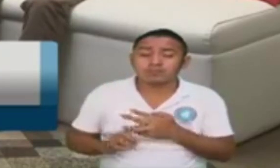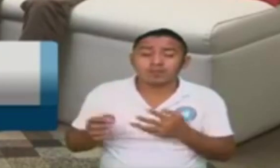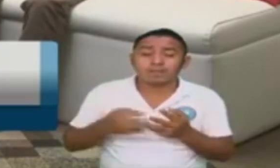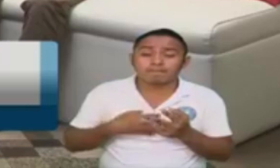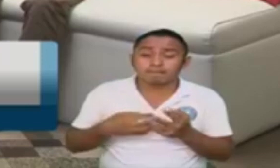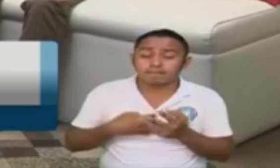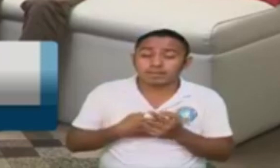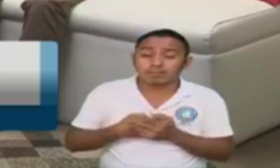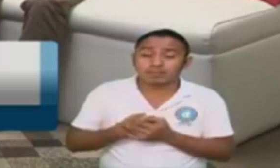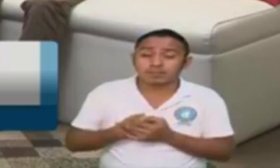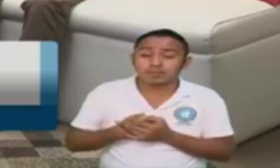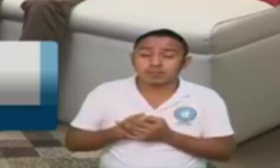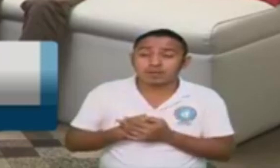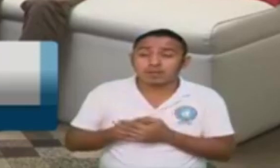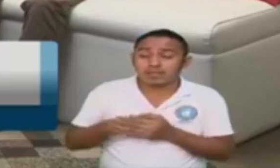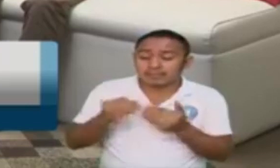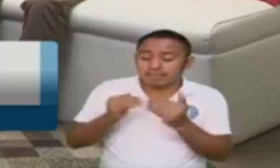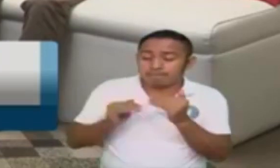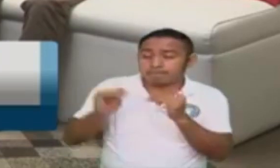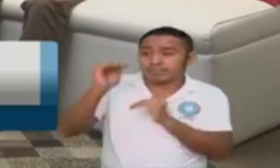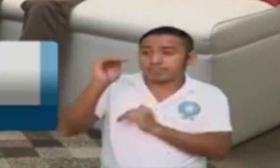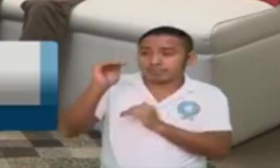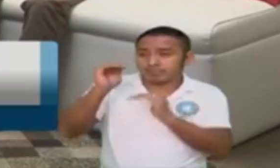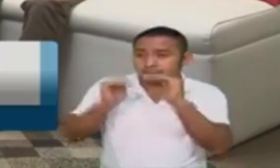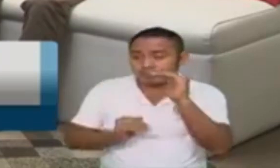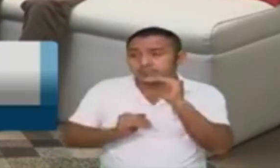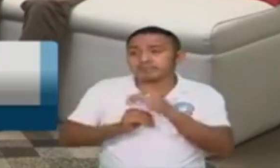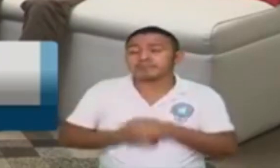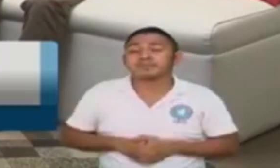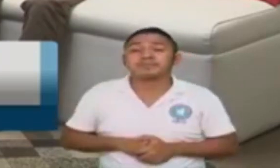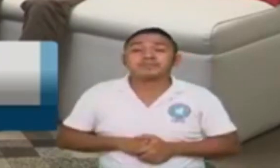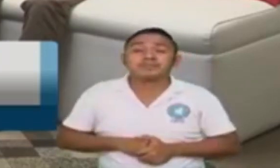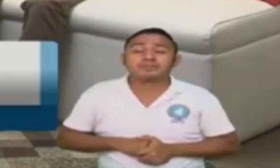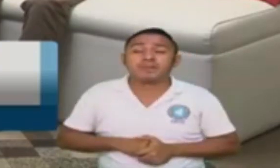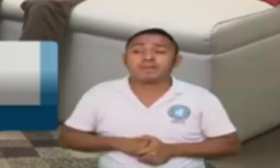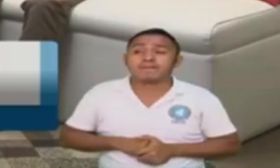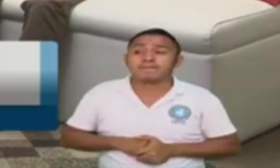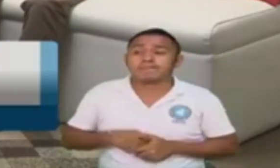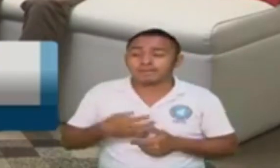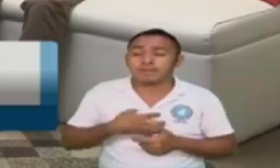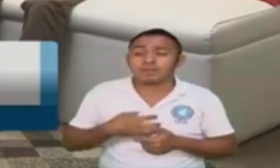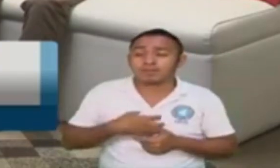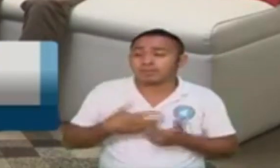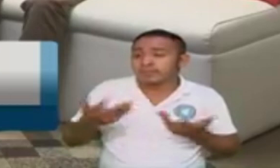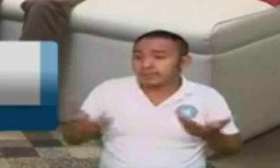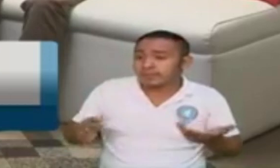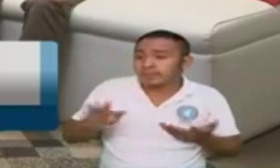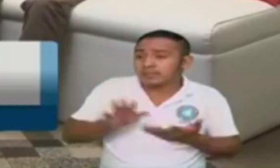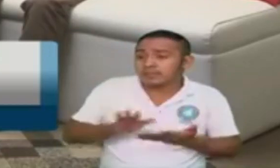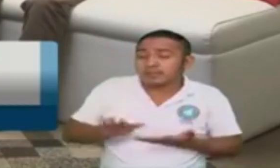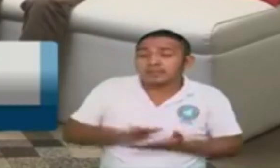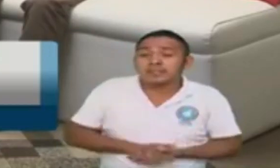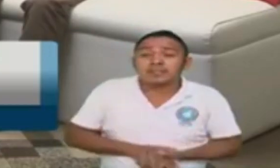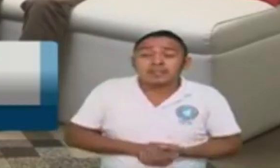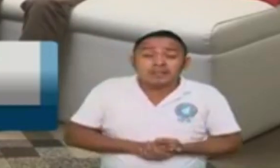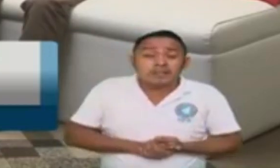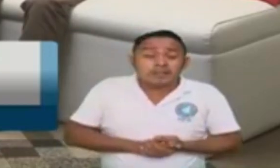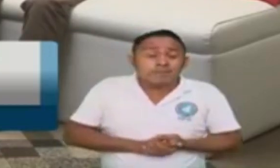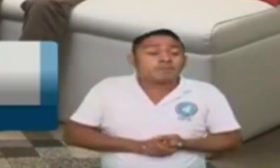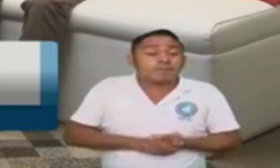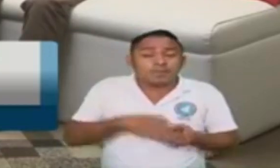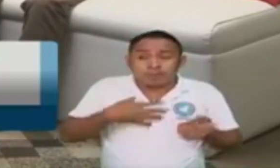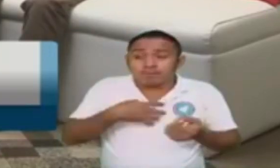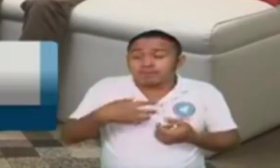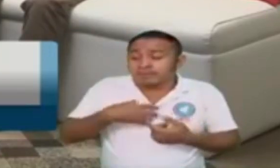el hipotiroidismo. Correcto. Que son también parte son alteraciones de la función de la función